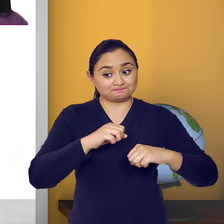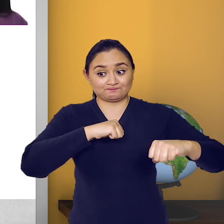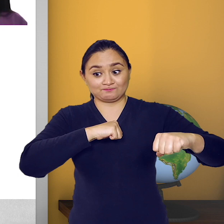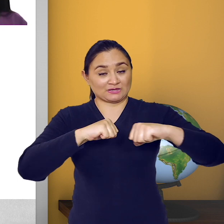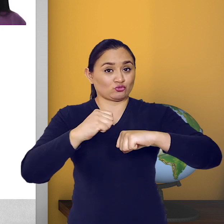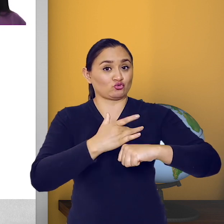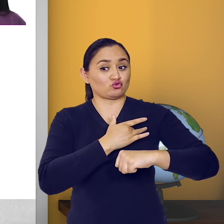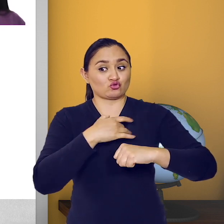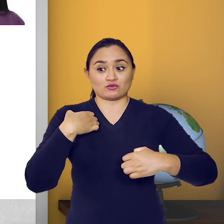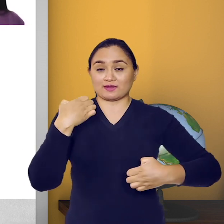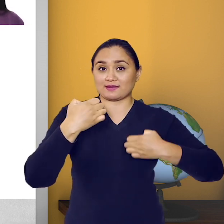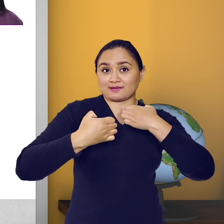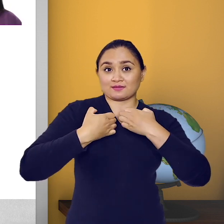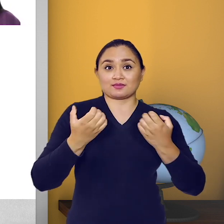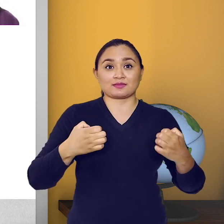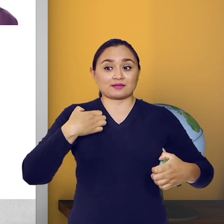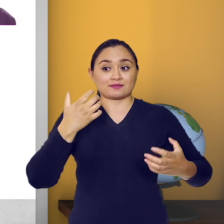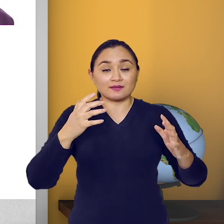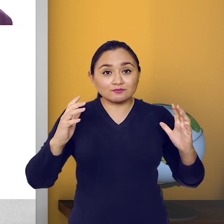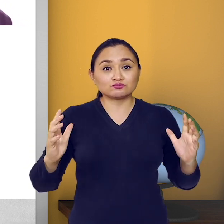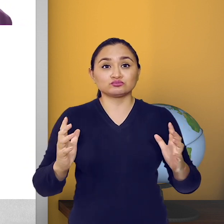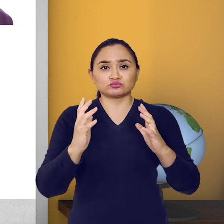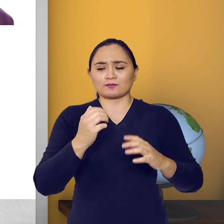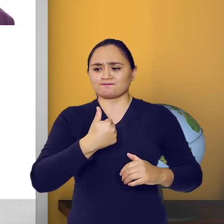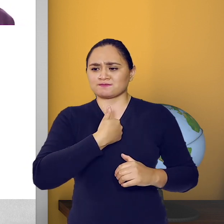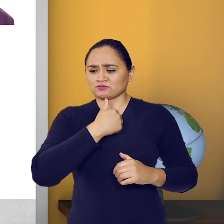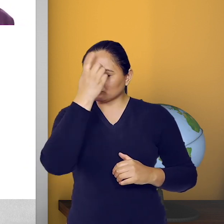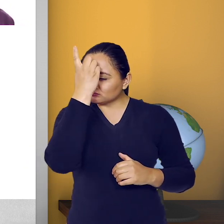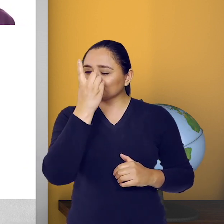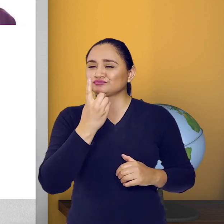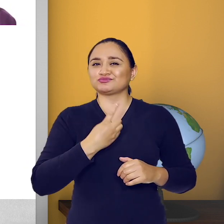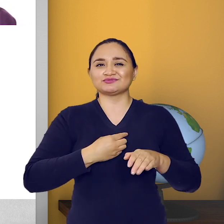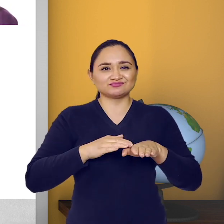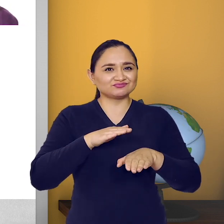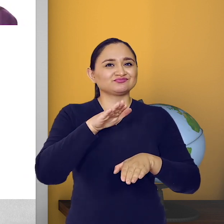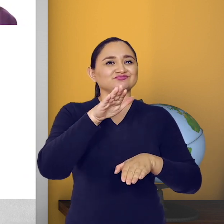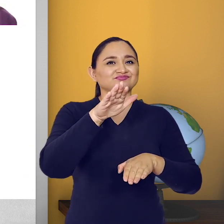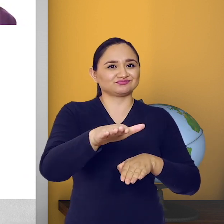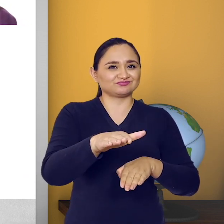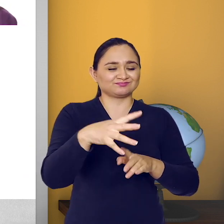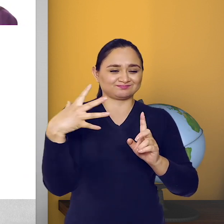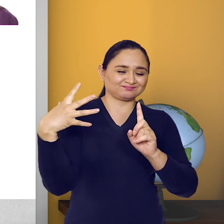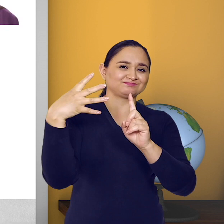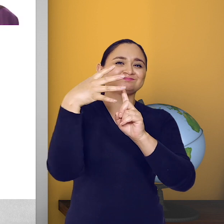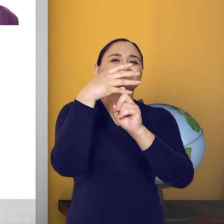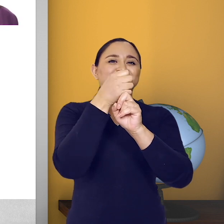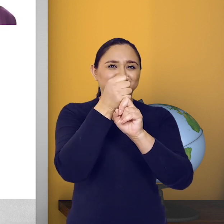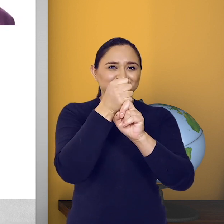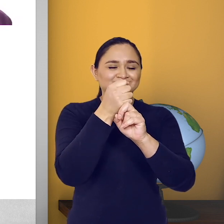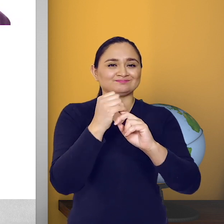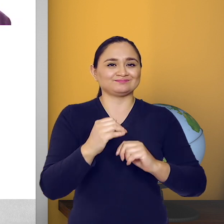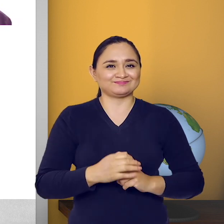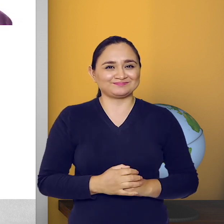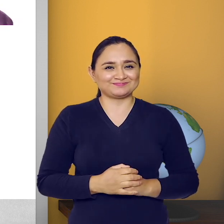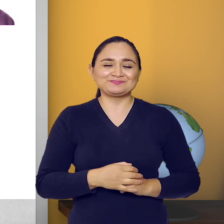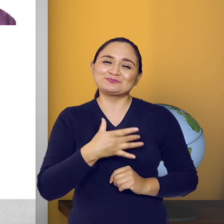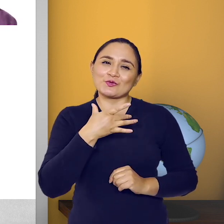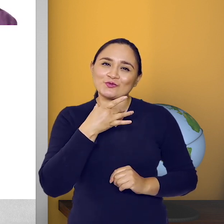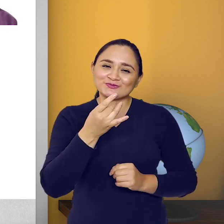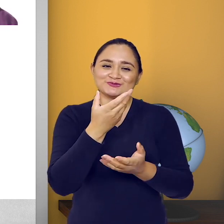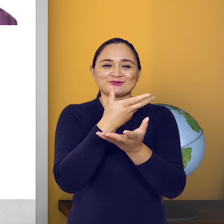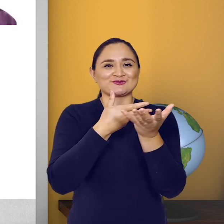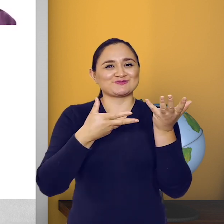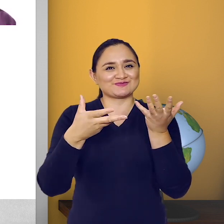las emociones y promover la toma de decisiones asertivas y acertadas. Ha sido un gusto